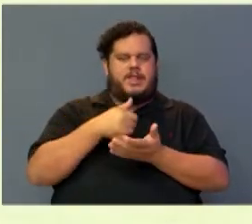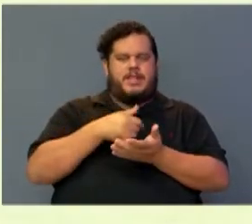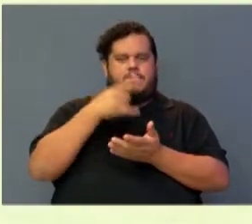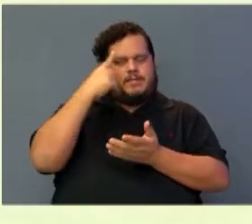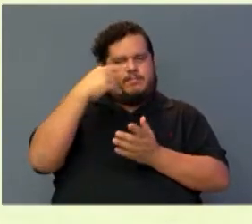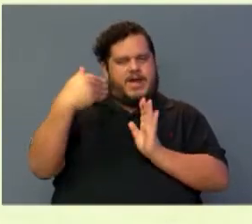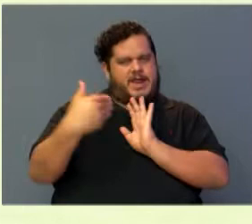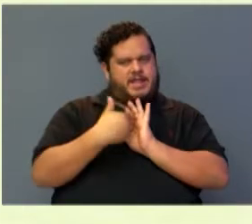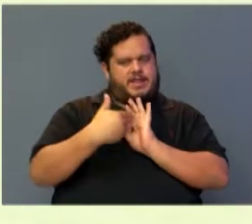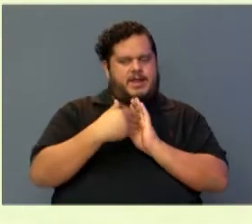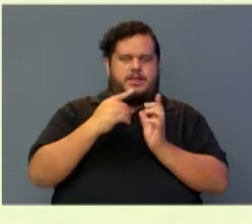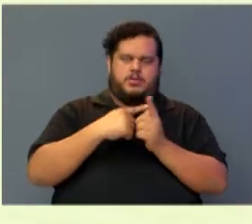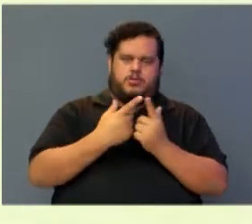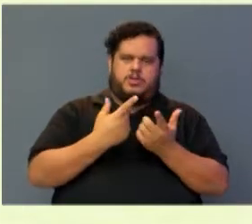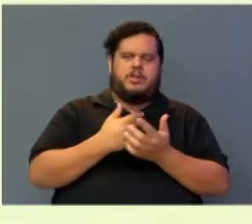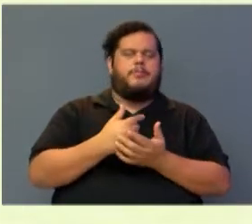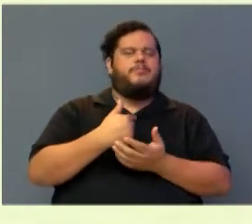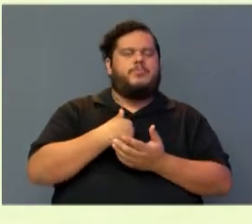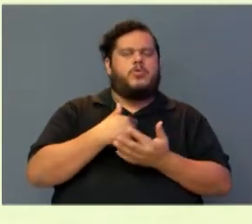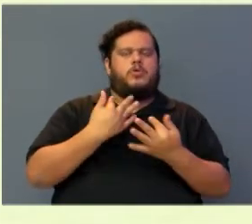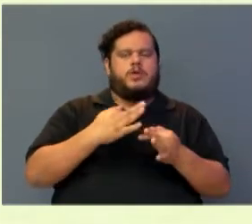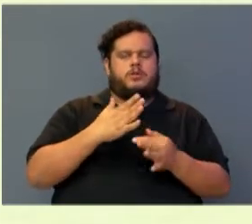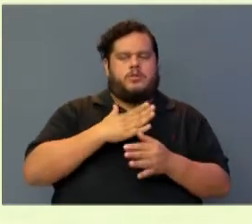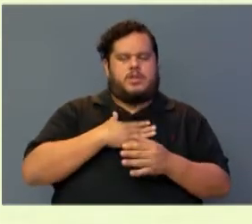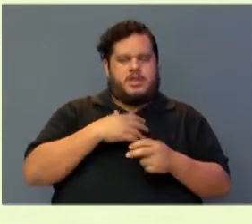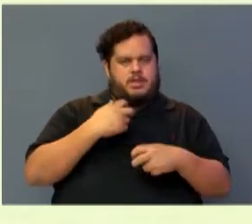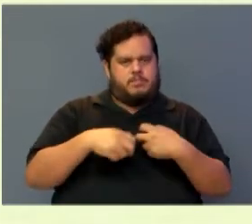Entonces, trato de que mis problemas,